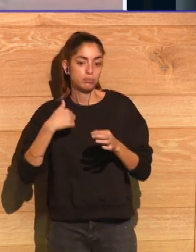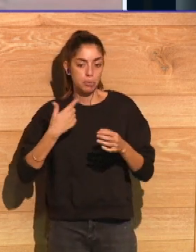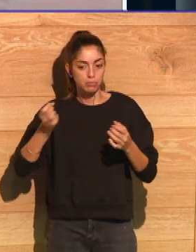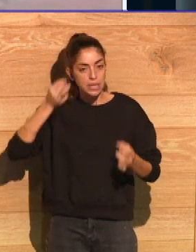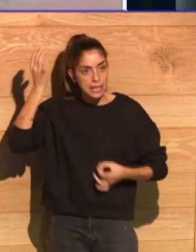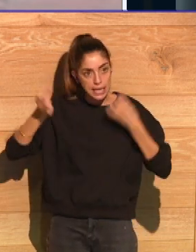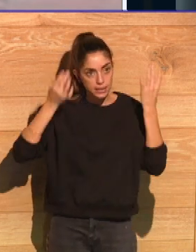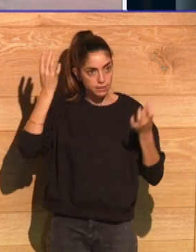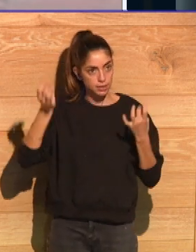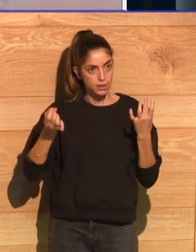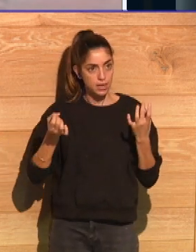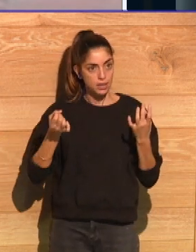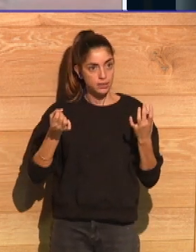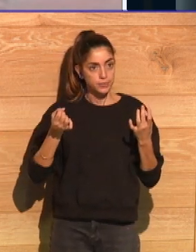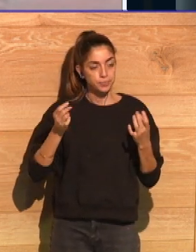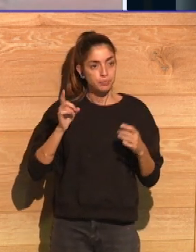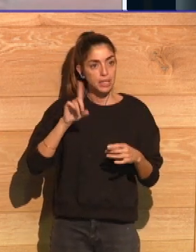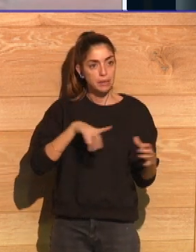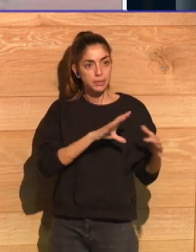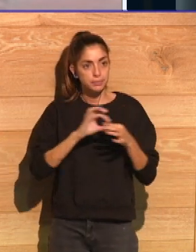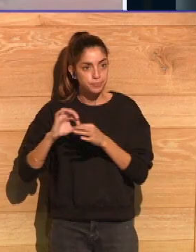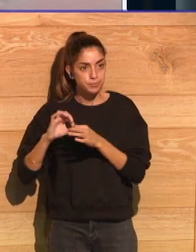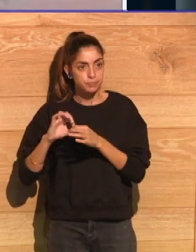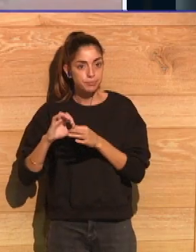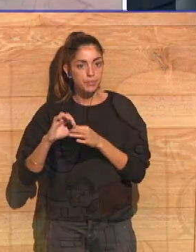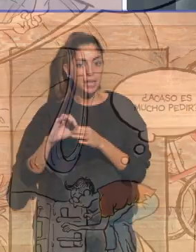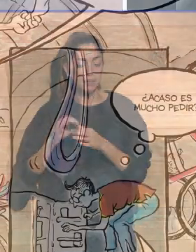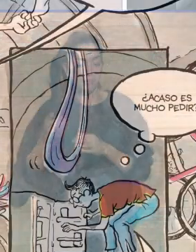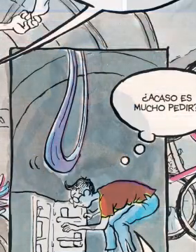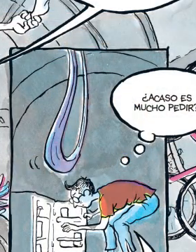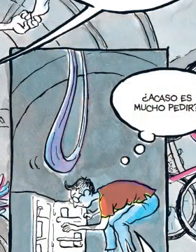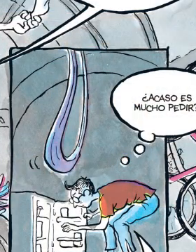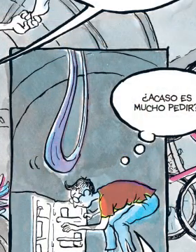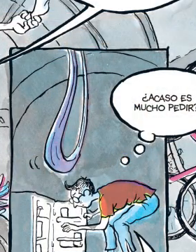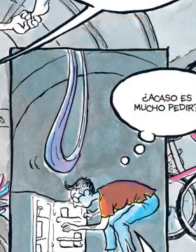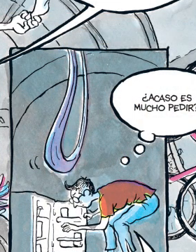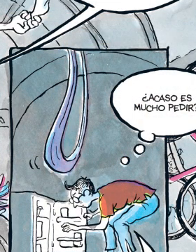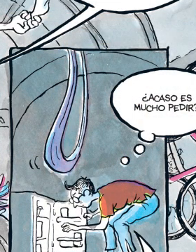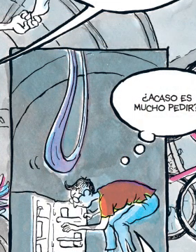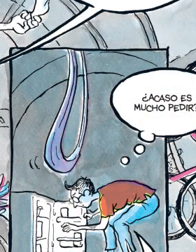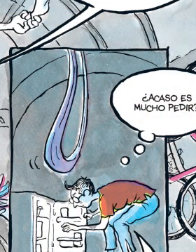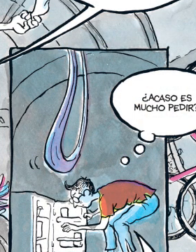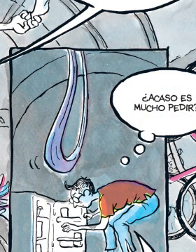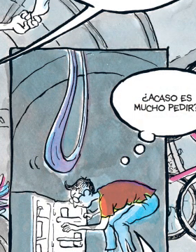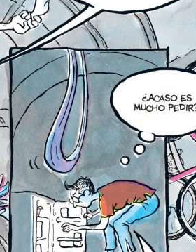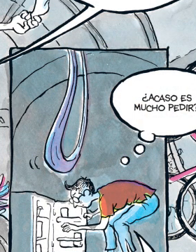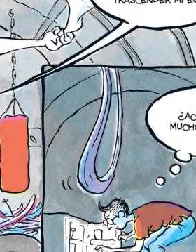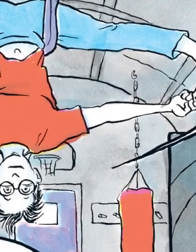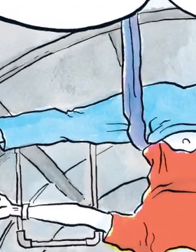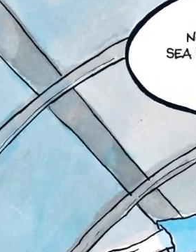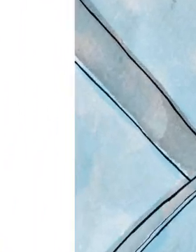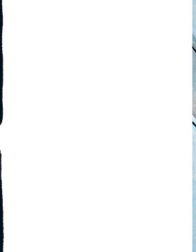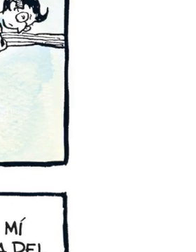creatividad, estaba relacionado con mi miedo a la muerte, con mi lucha